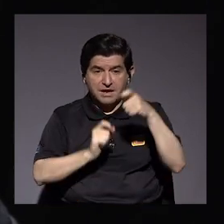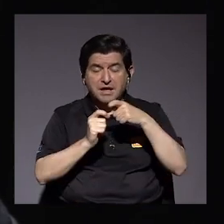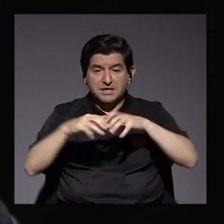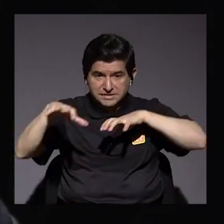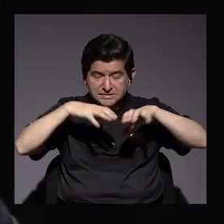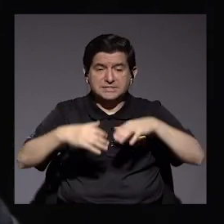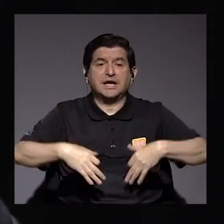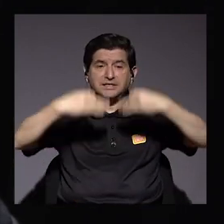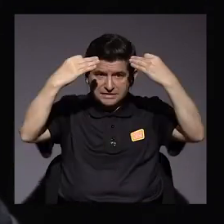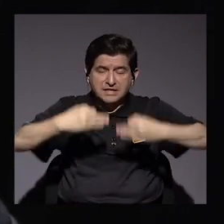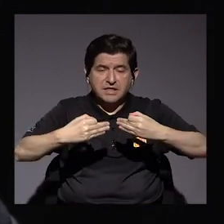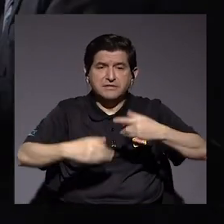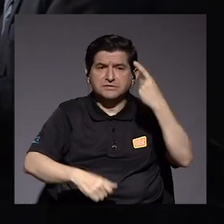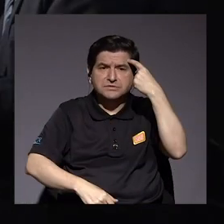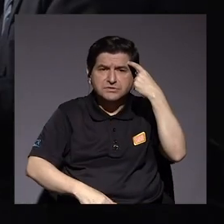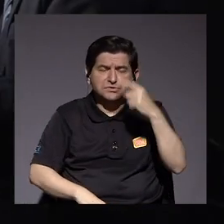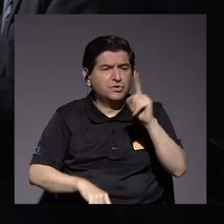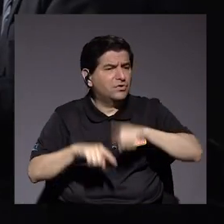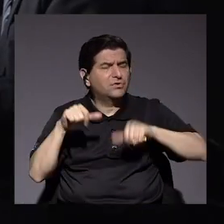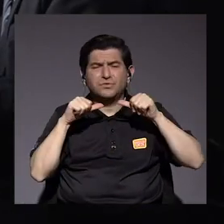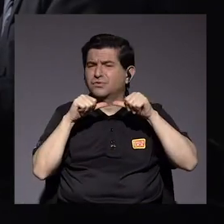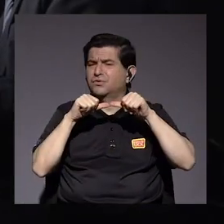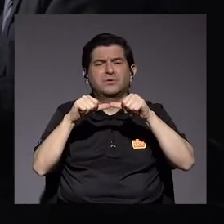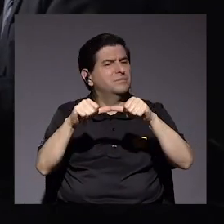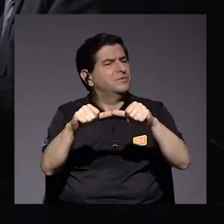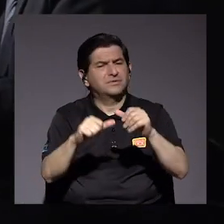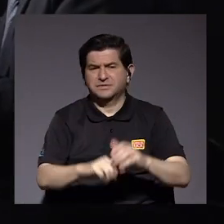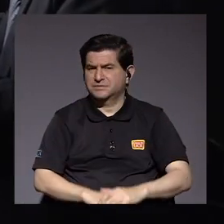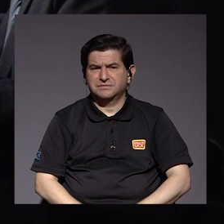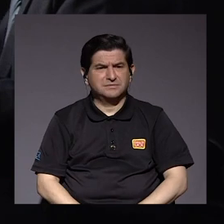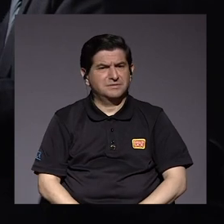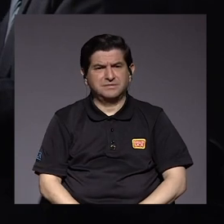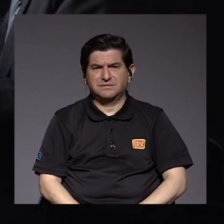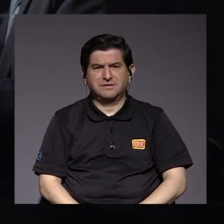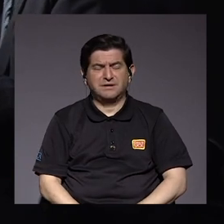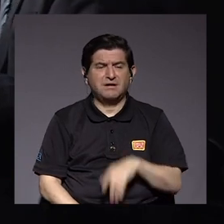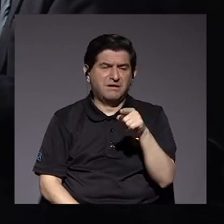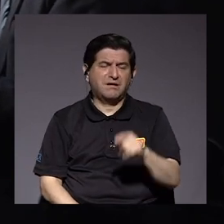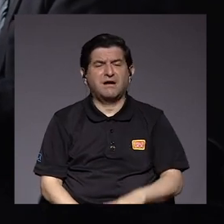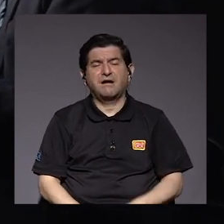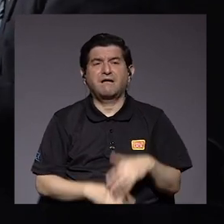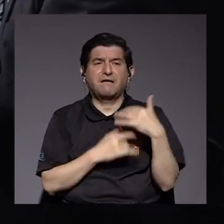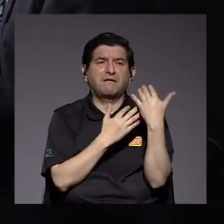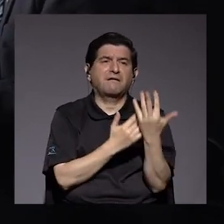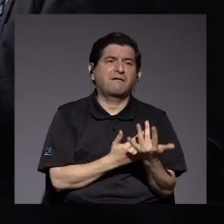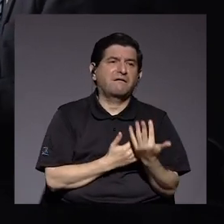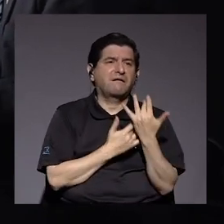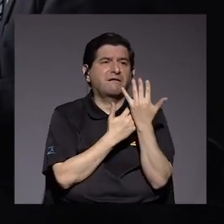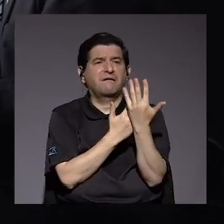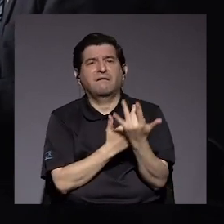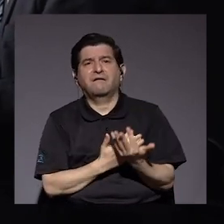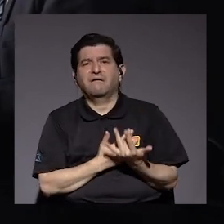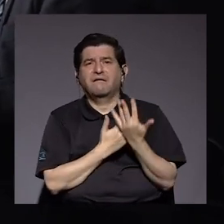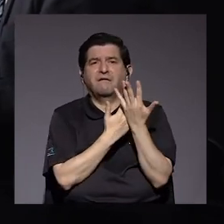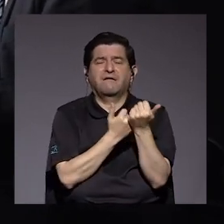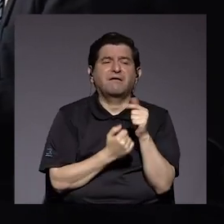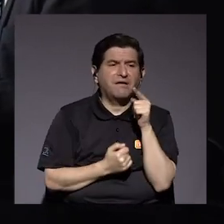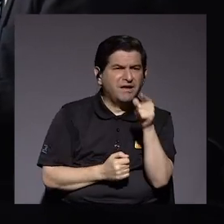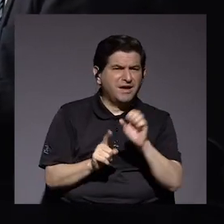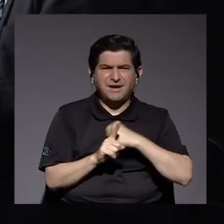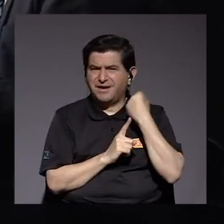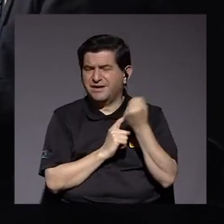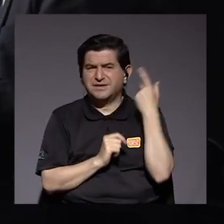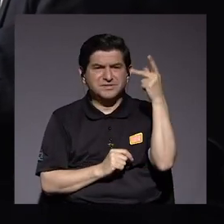medidas concretas a las decisiones no podemos seguir en el pan gane o el plan gane o no